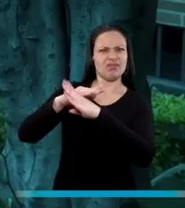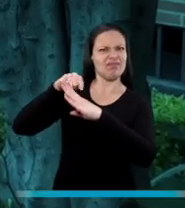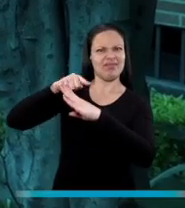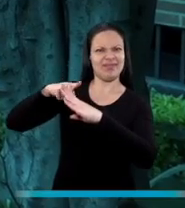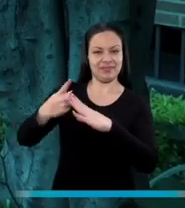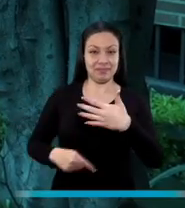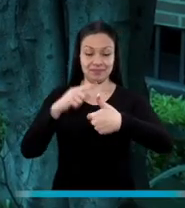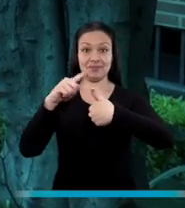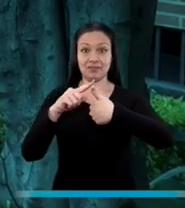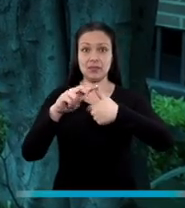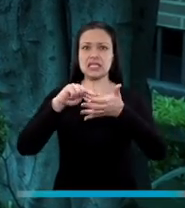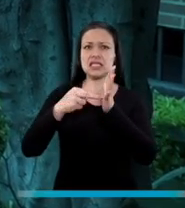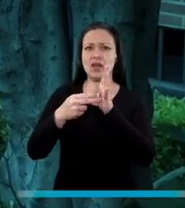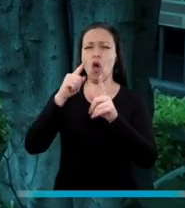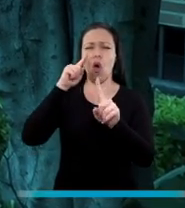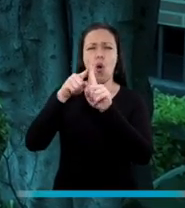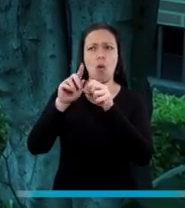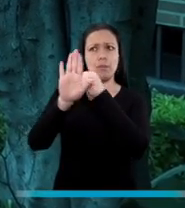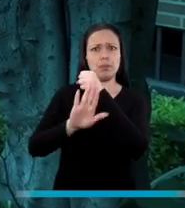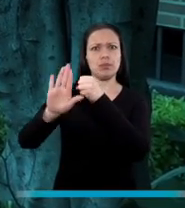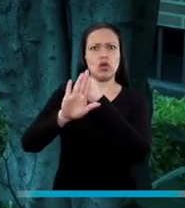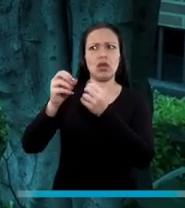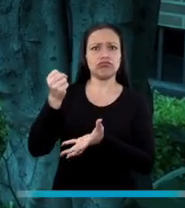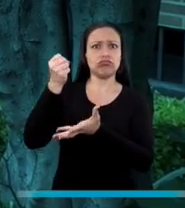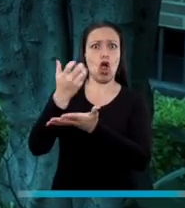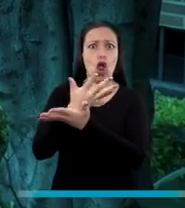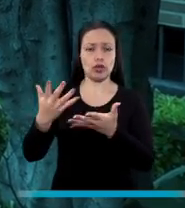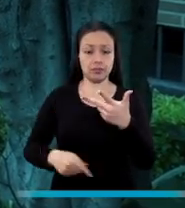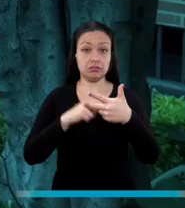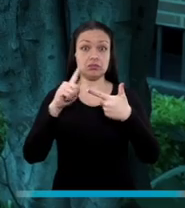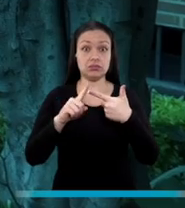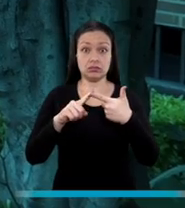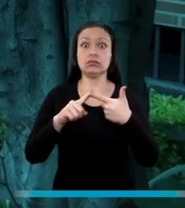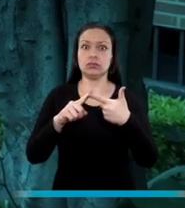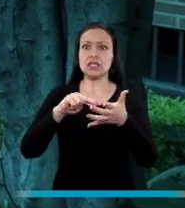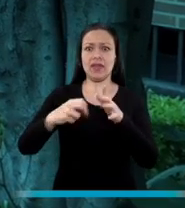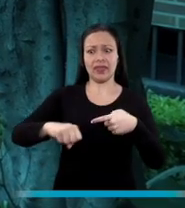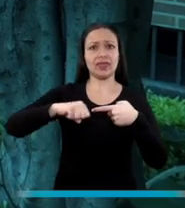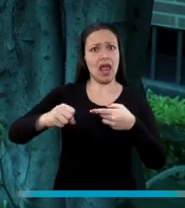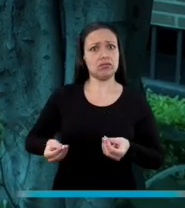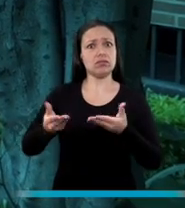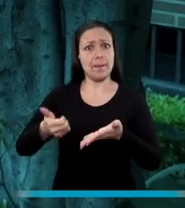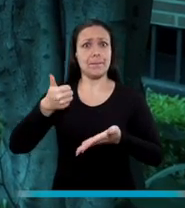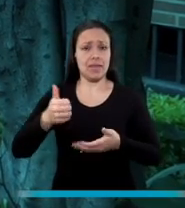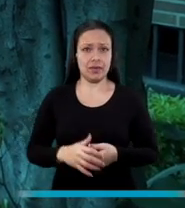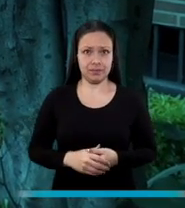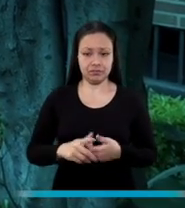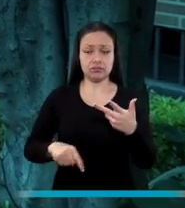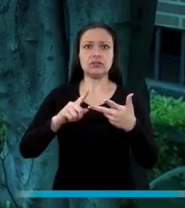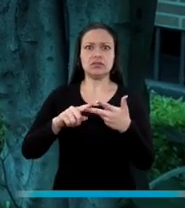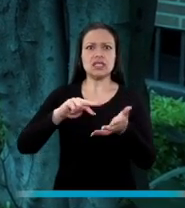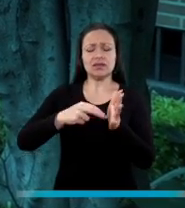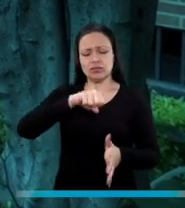La prevención es A. El camino para proteger los recursos. B. Garantizar nuestros derechos.